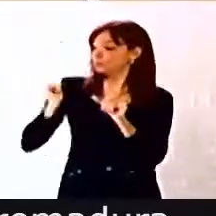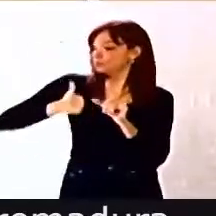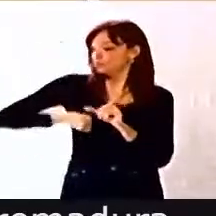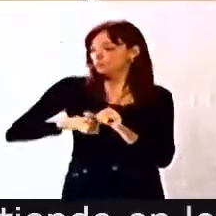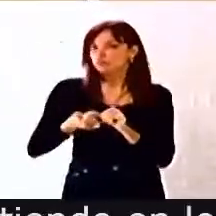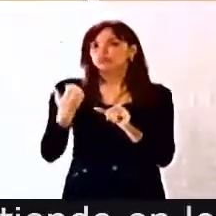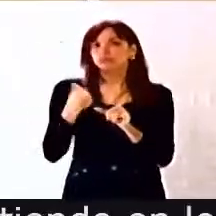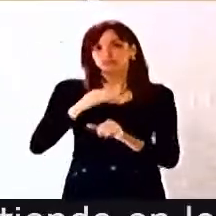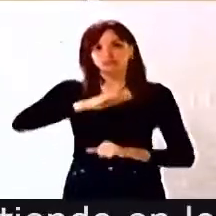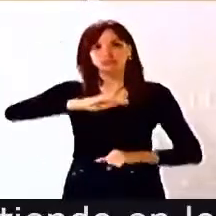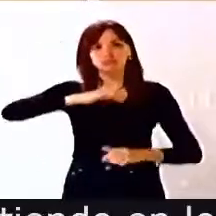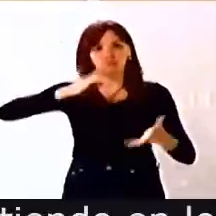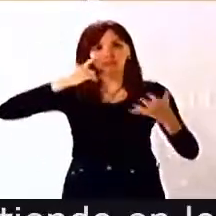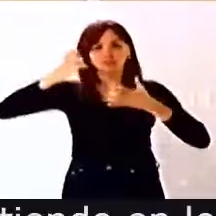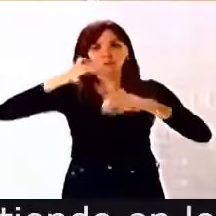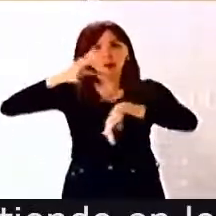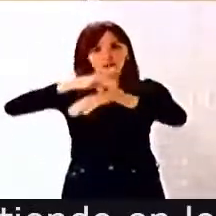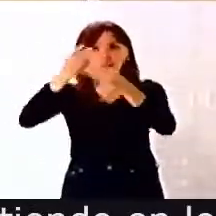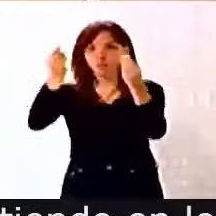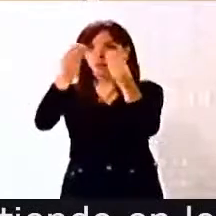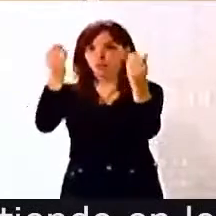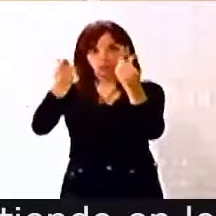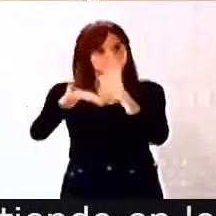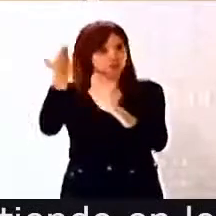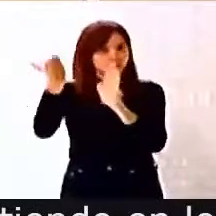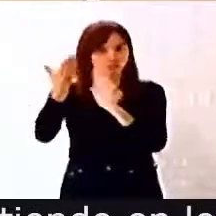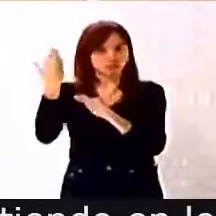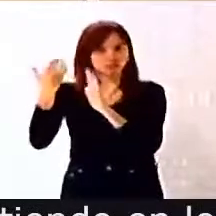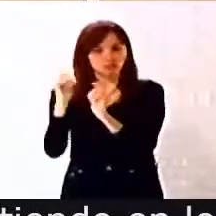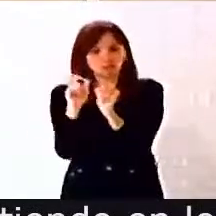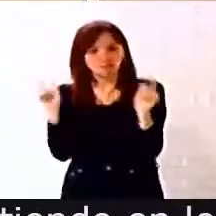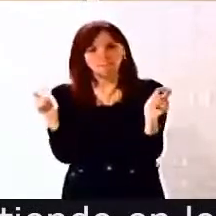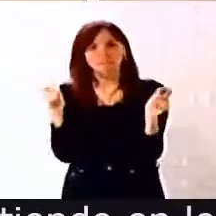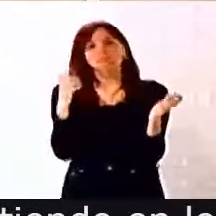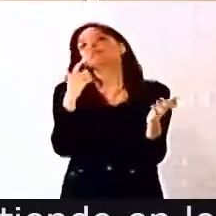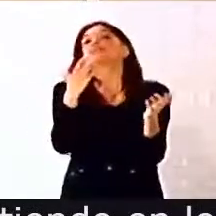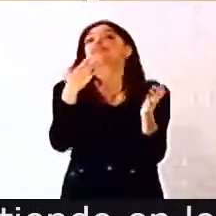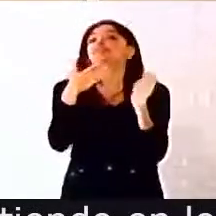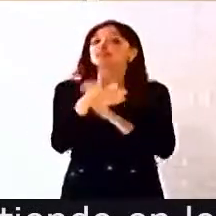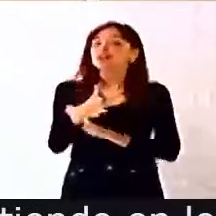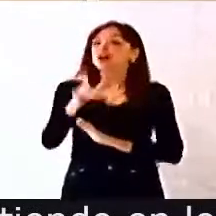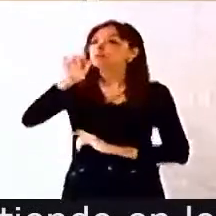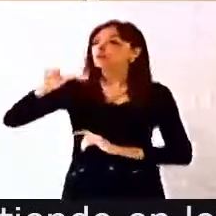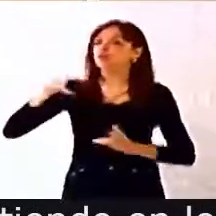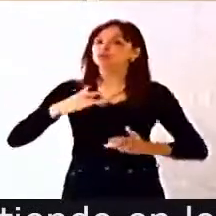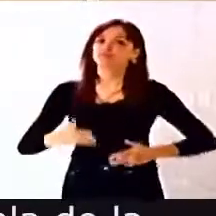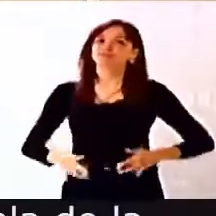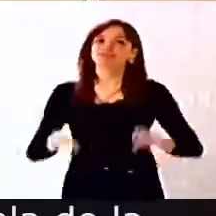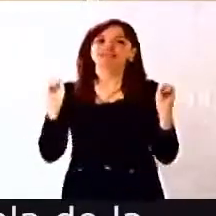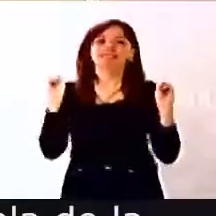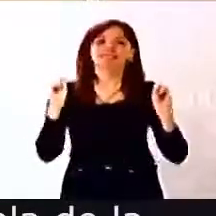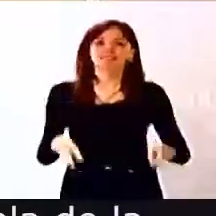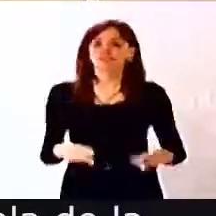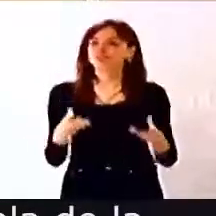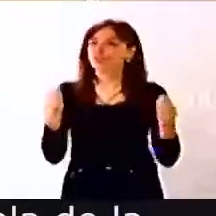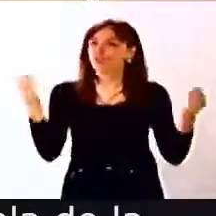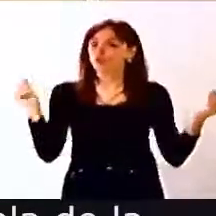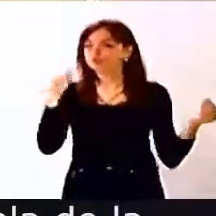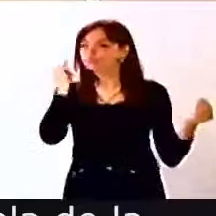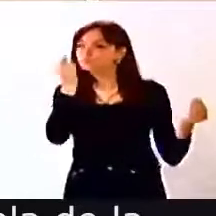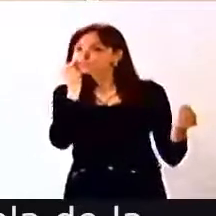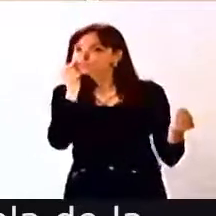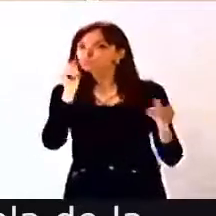importante volumen de altas y eso habla de la cantidad de personas asintomáticas que estamos siendo capaces de